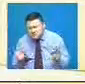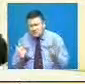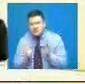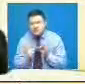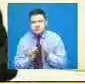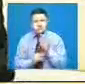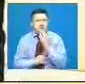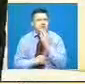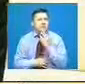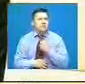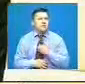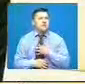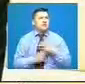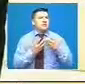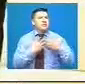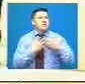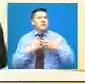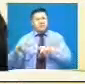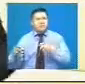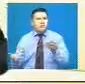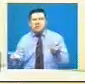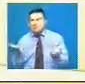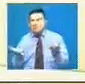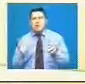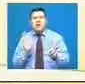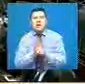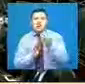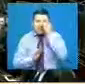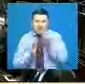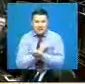hora de determinar las oportunidades de la industria y de los agricultores, la ley anticontrabando.